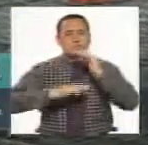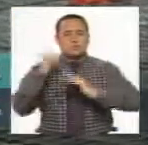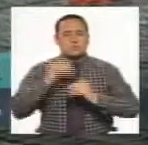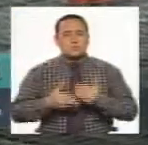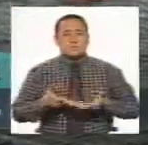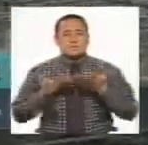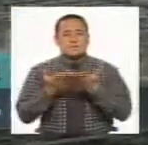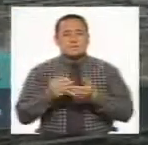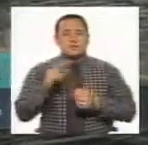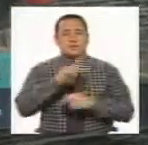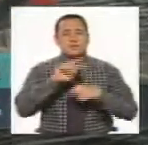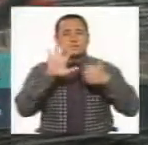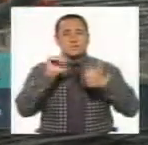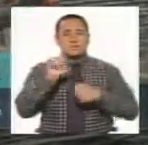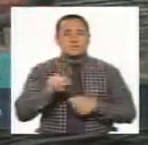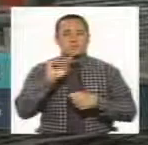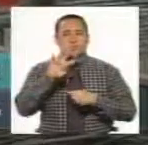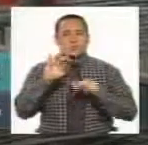se elevó en